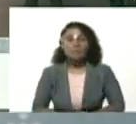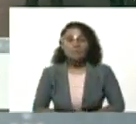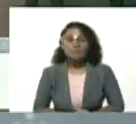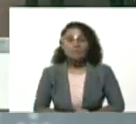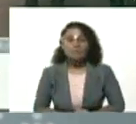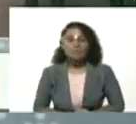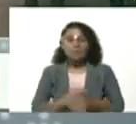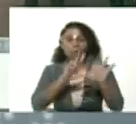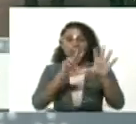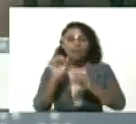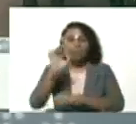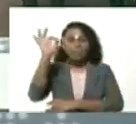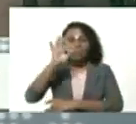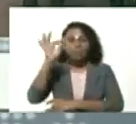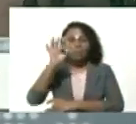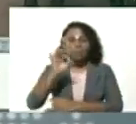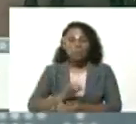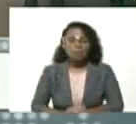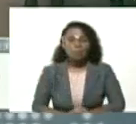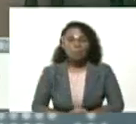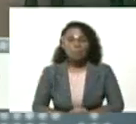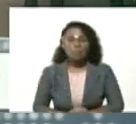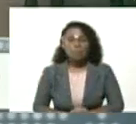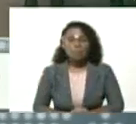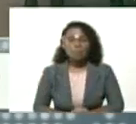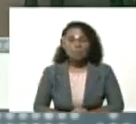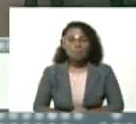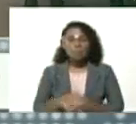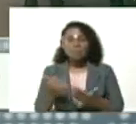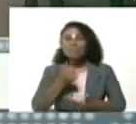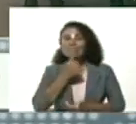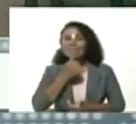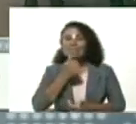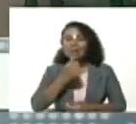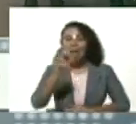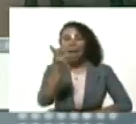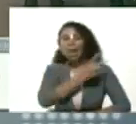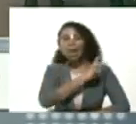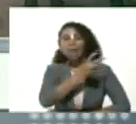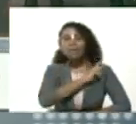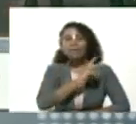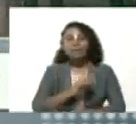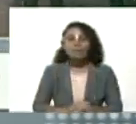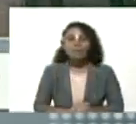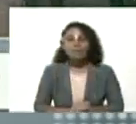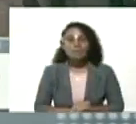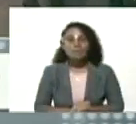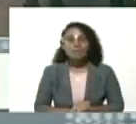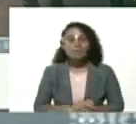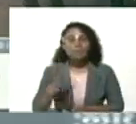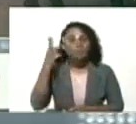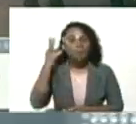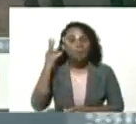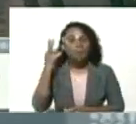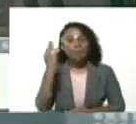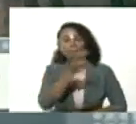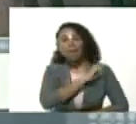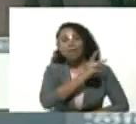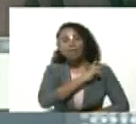El 80% de quienes son jefes, en este caso jefas,